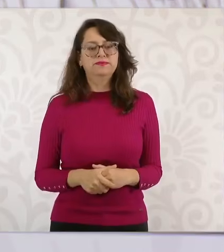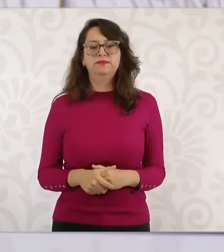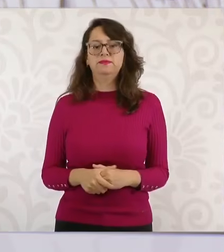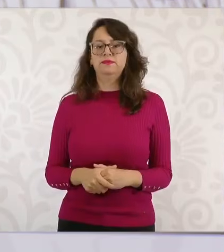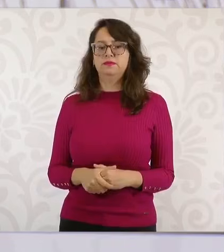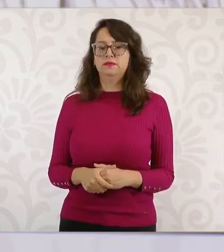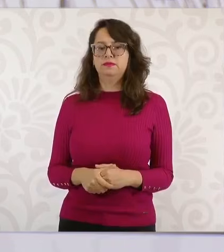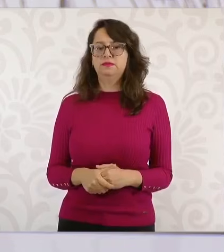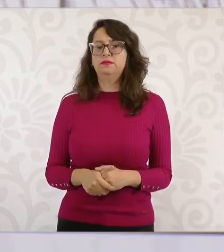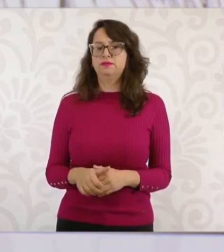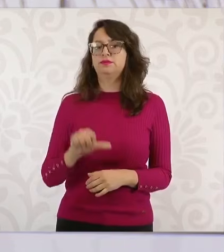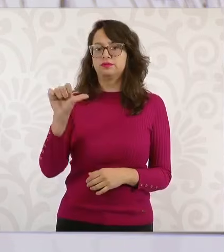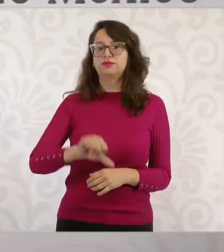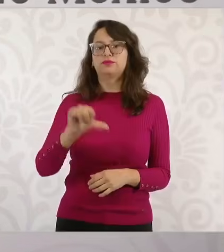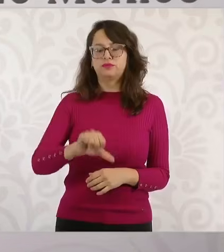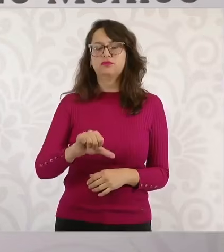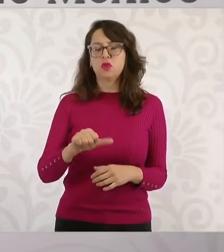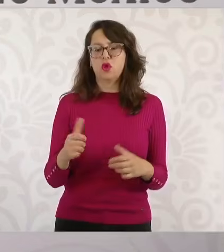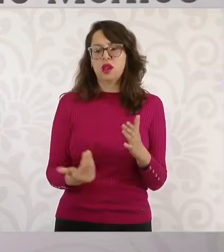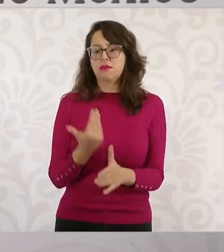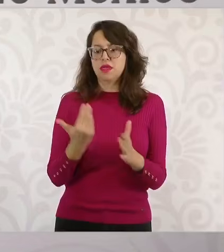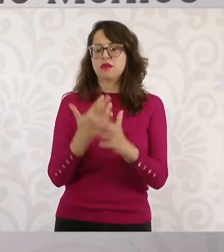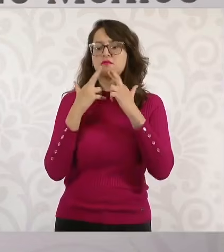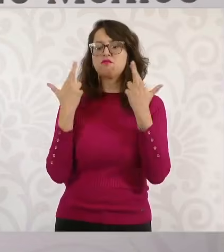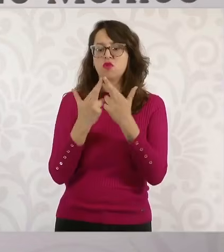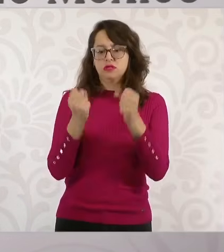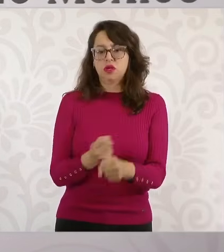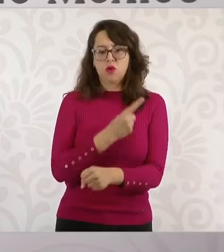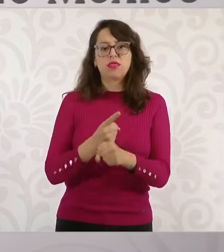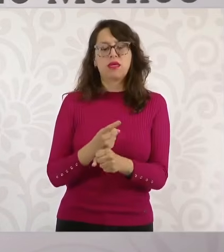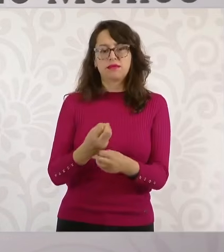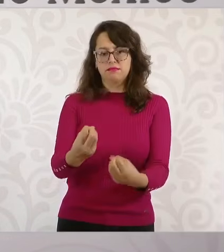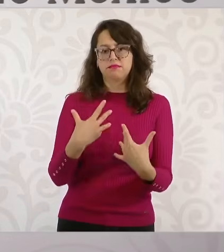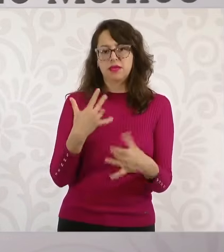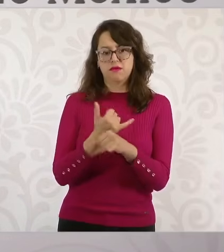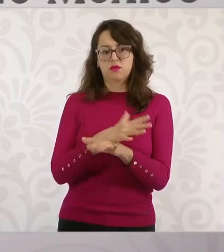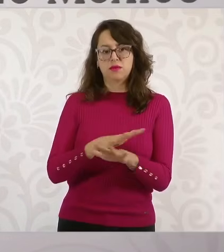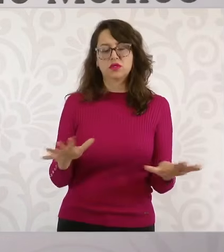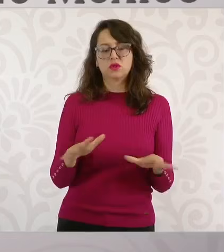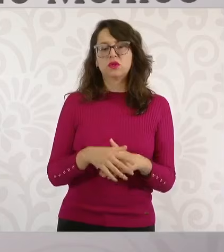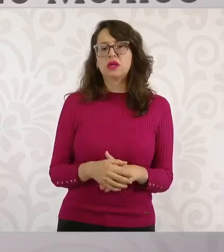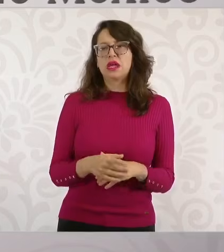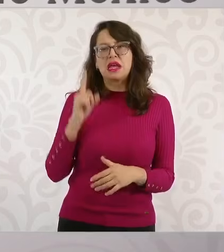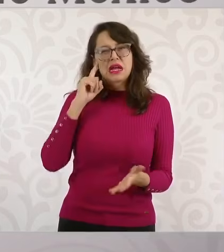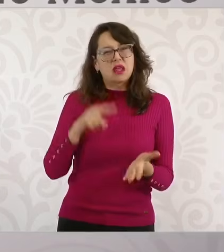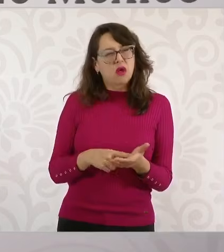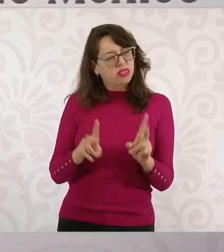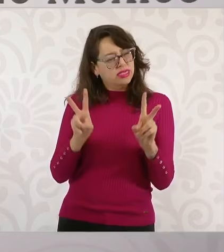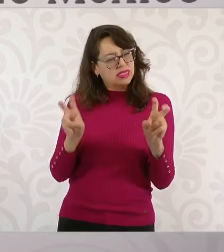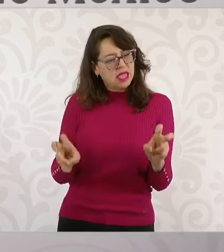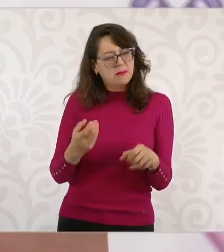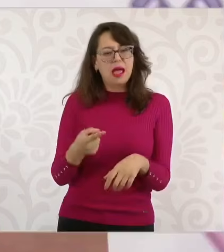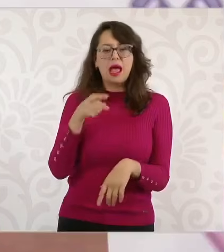Hoy lo informaron en la reunión de seguridad. Parece que es un tema de una acusación que tuvo